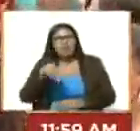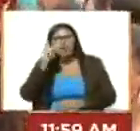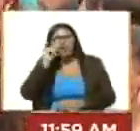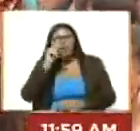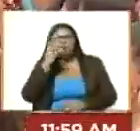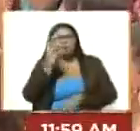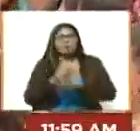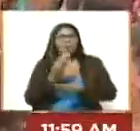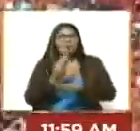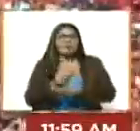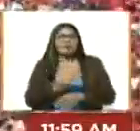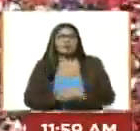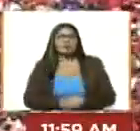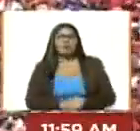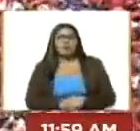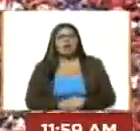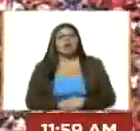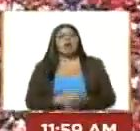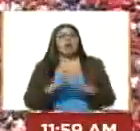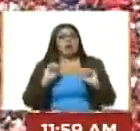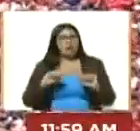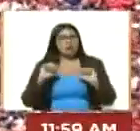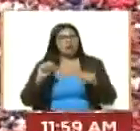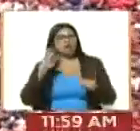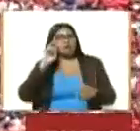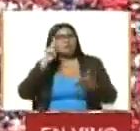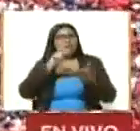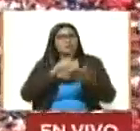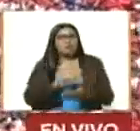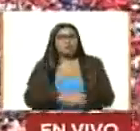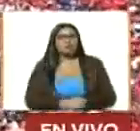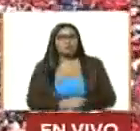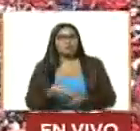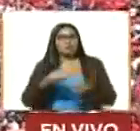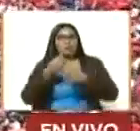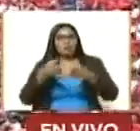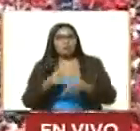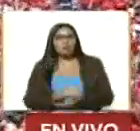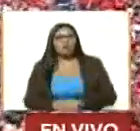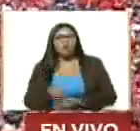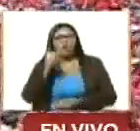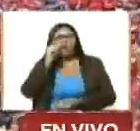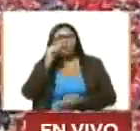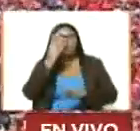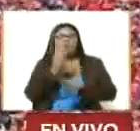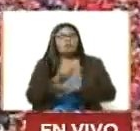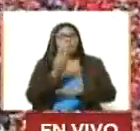Monagas? Ah, ¿se dan cuenta? Sí que se gobierna. ¿Dónde están los hombres de Monagas?